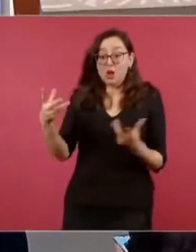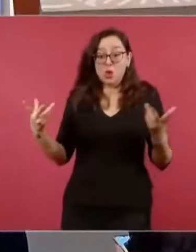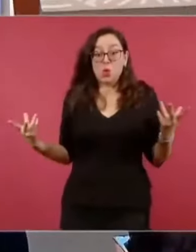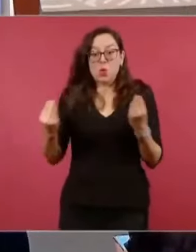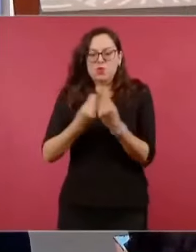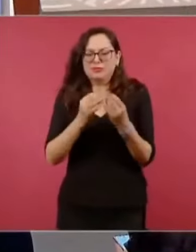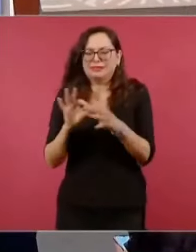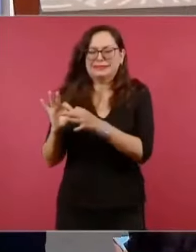Sí sí sí de